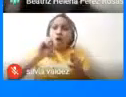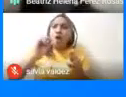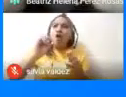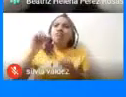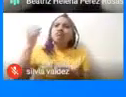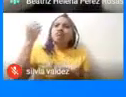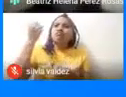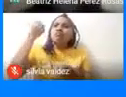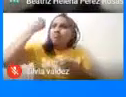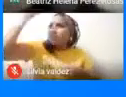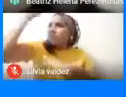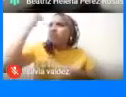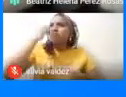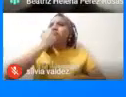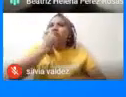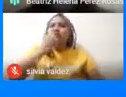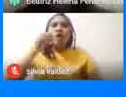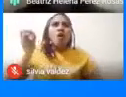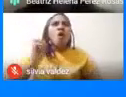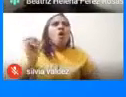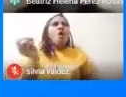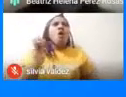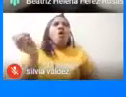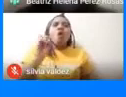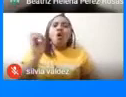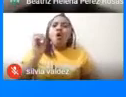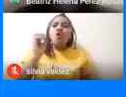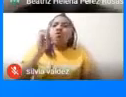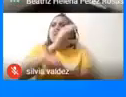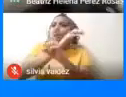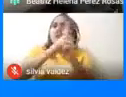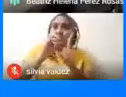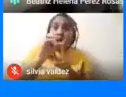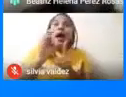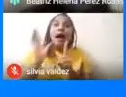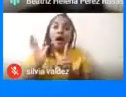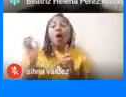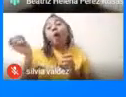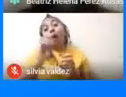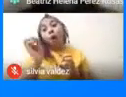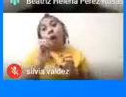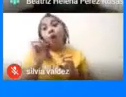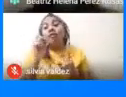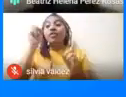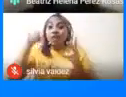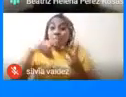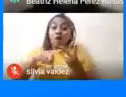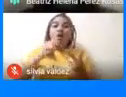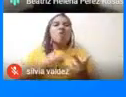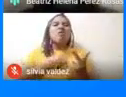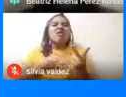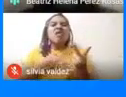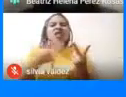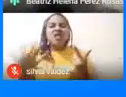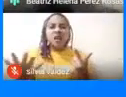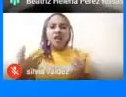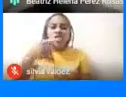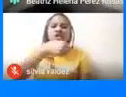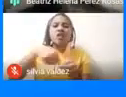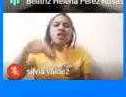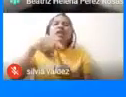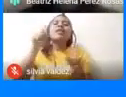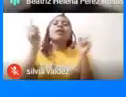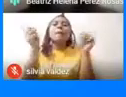ya monumentos o culturales, como aquellas oportunidades del entorno es